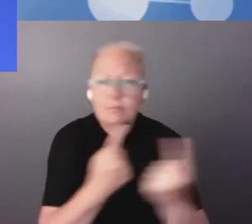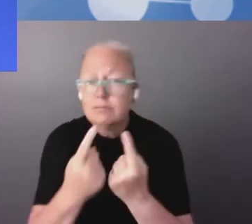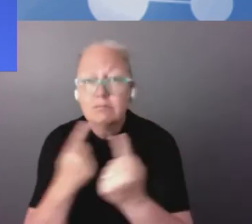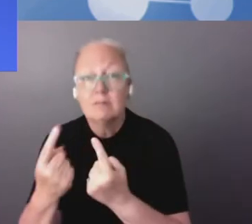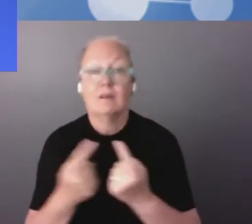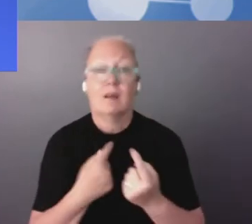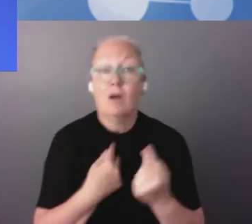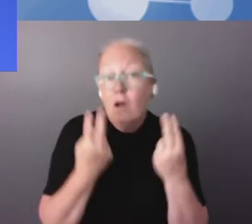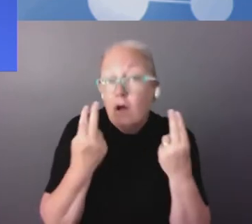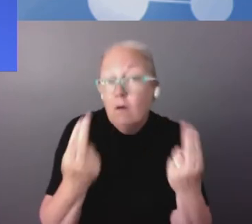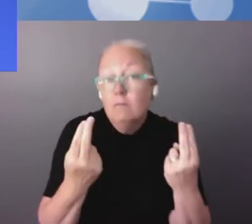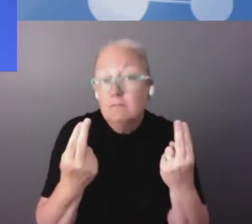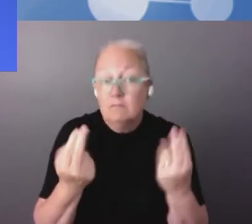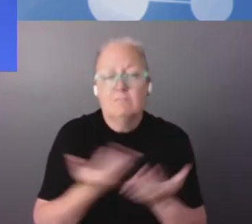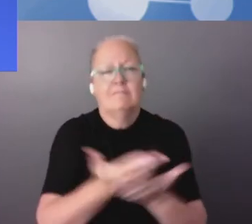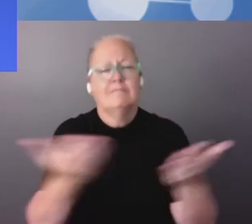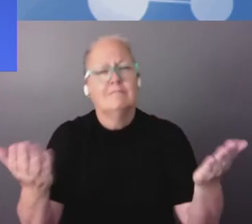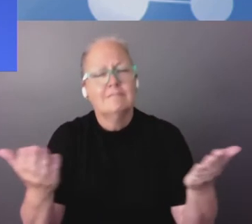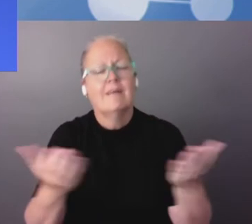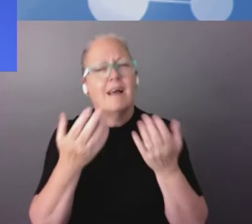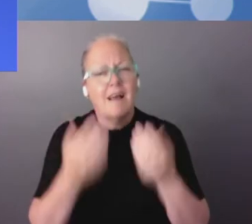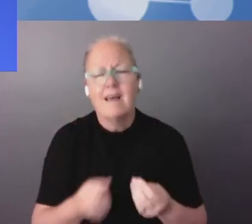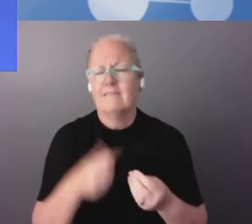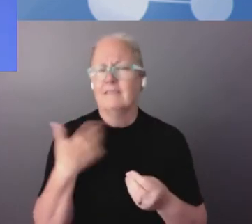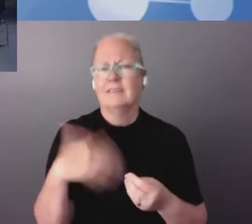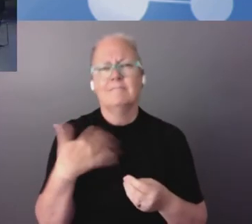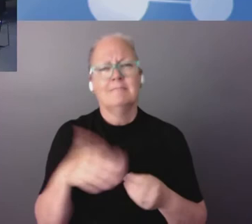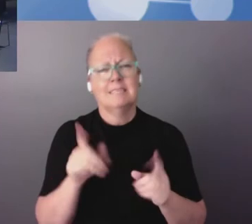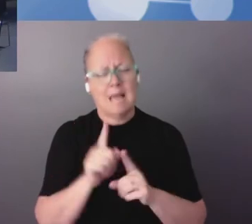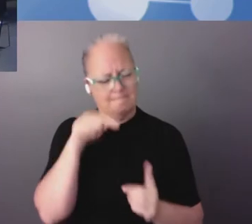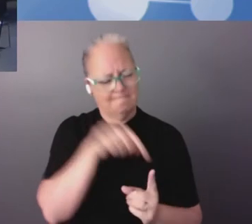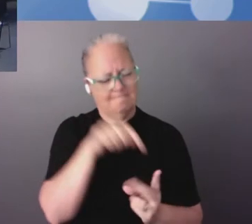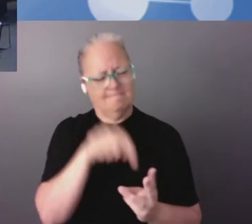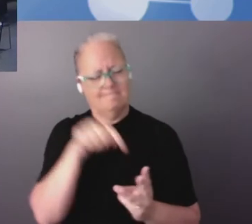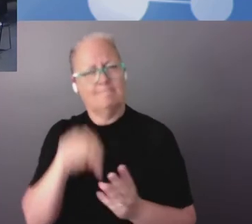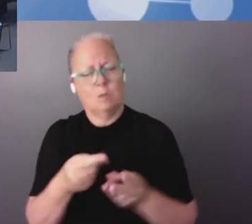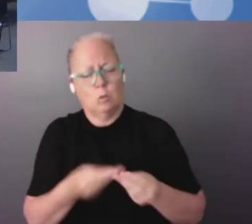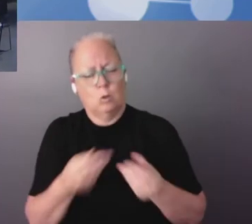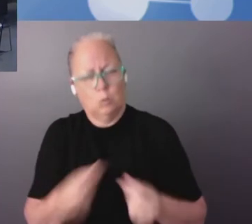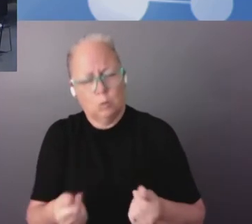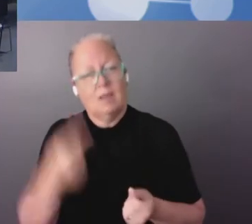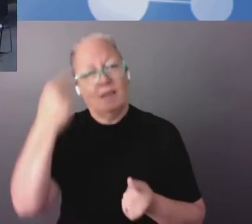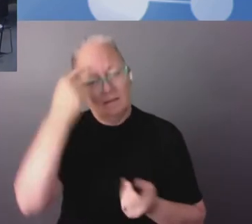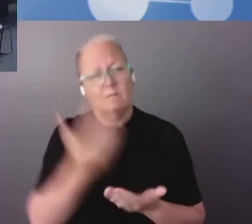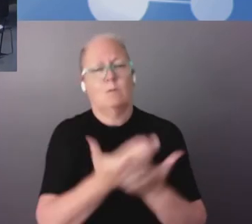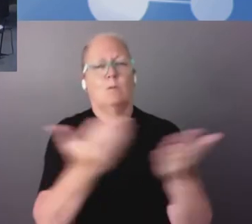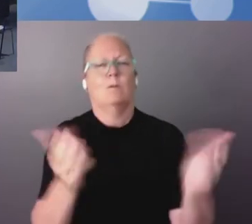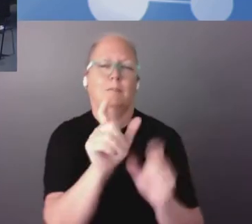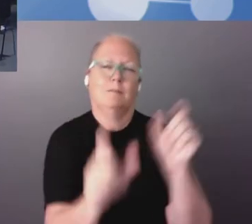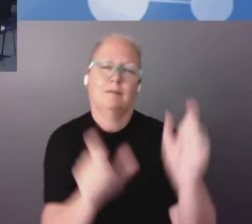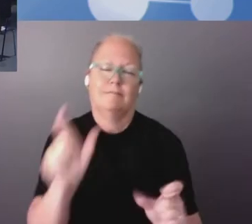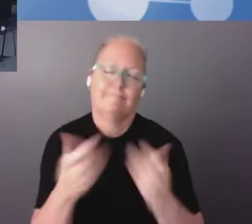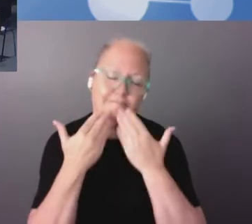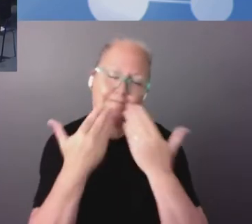Les deseo que encontremos las mejores soluciones por y para el bien de toda la humanidad. Muchas